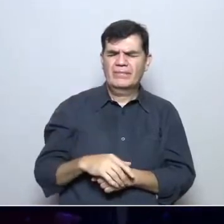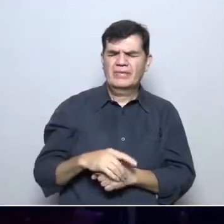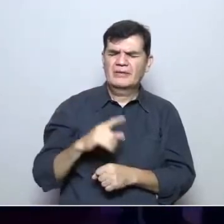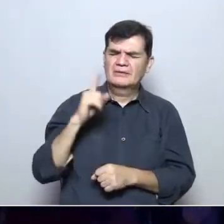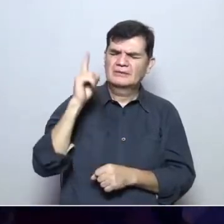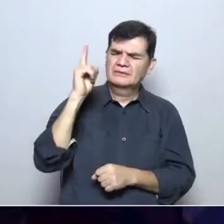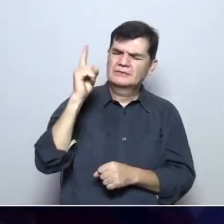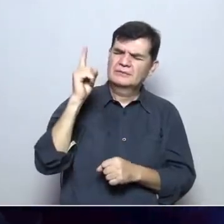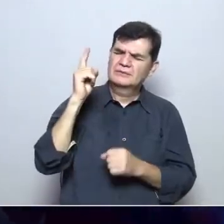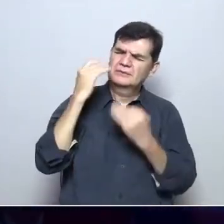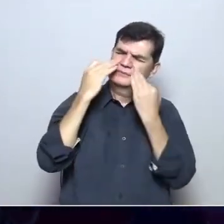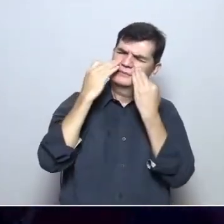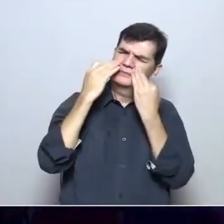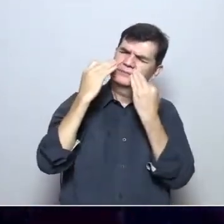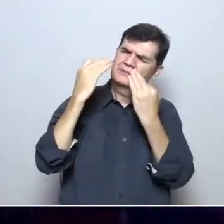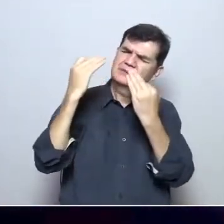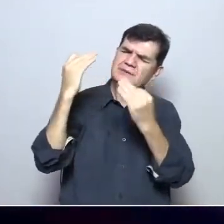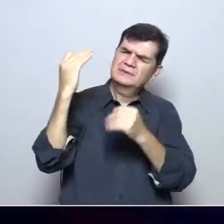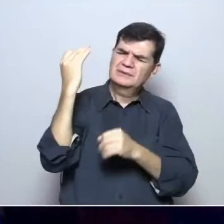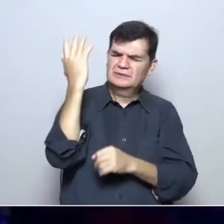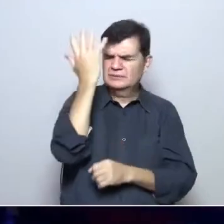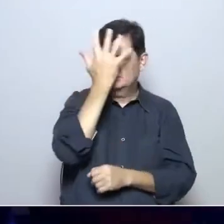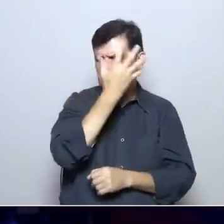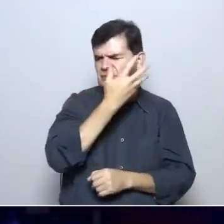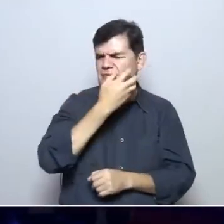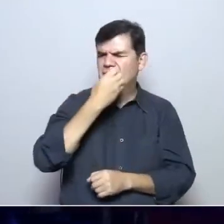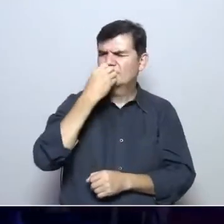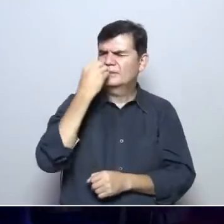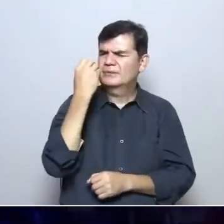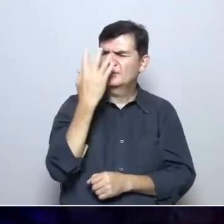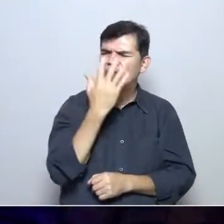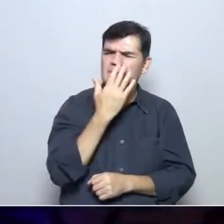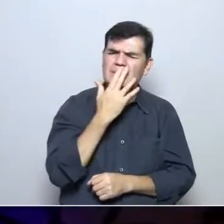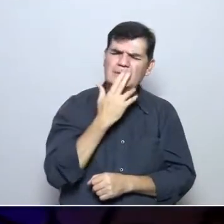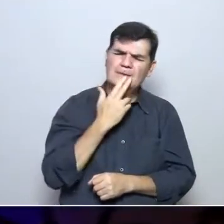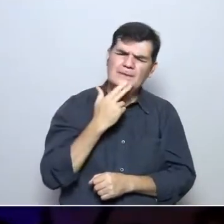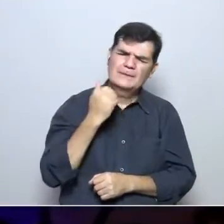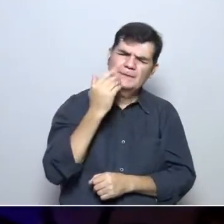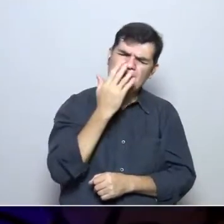Qué dulce es estar en tu presencia,